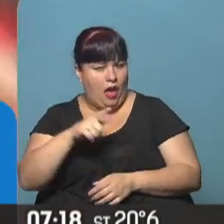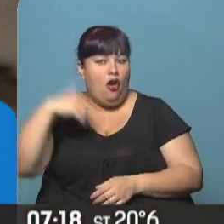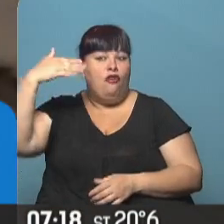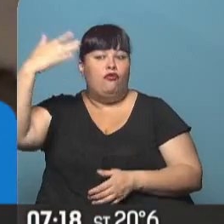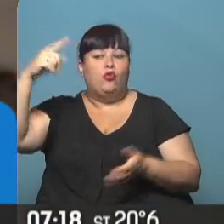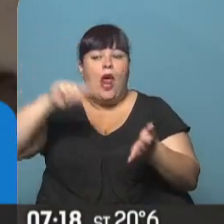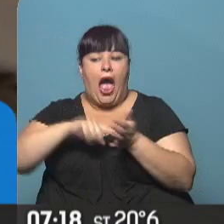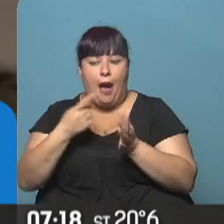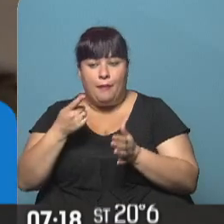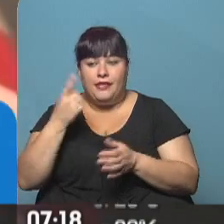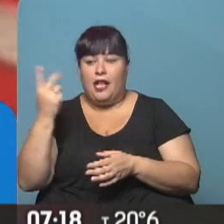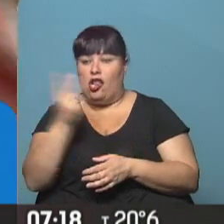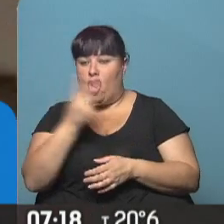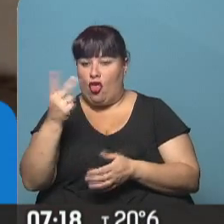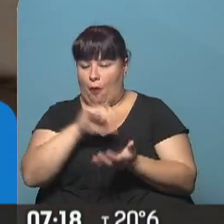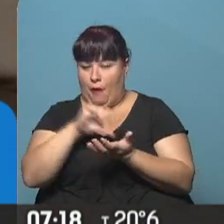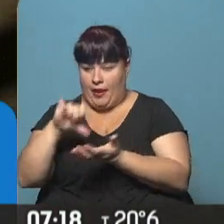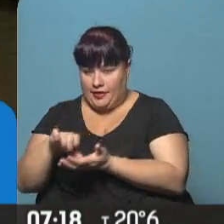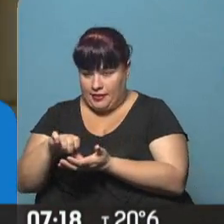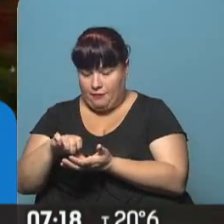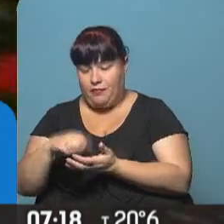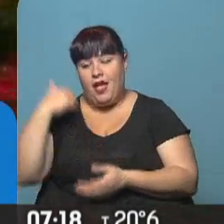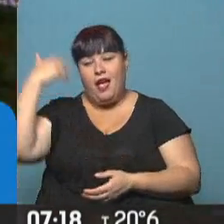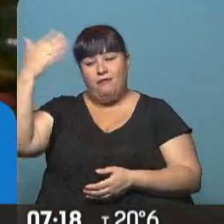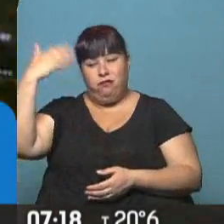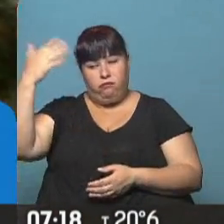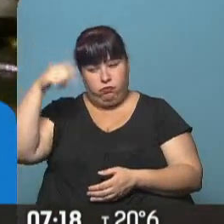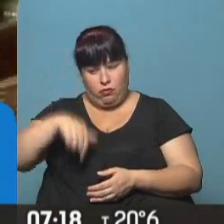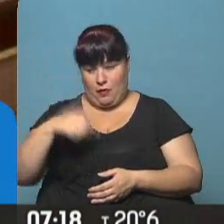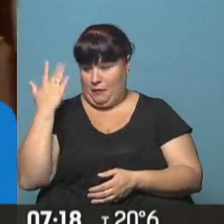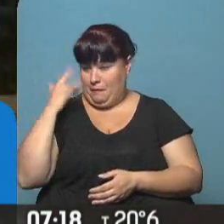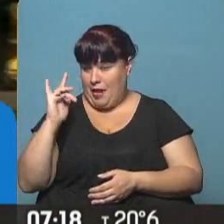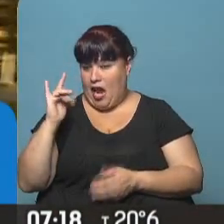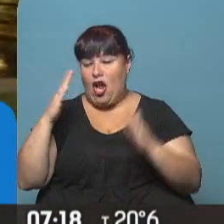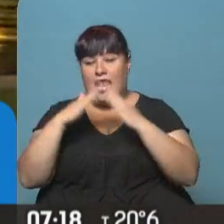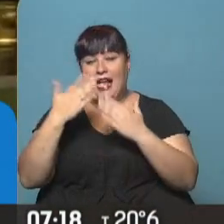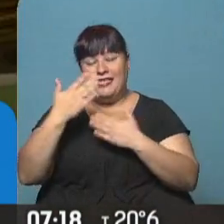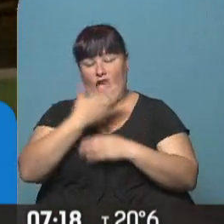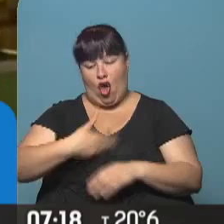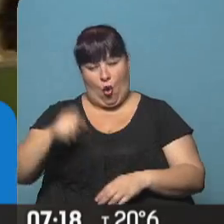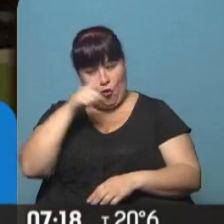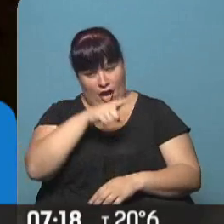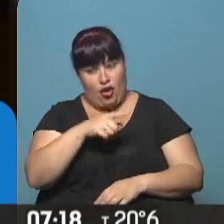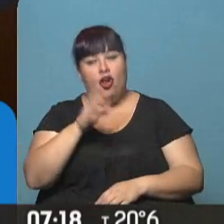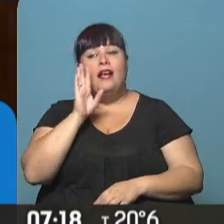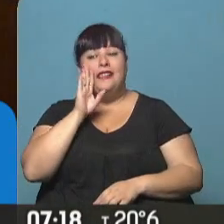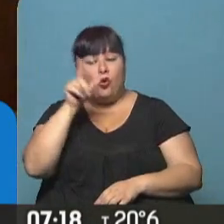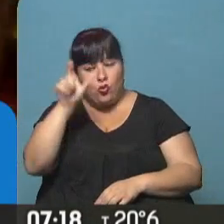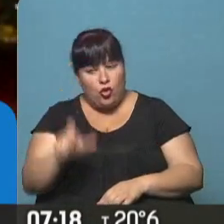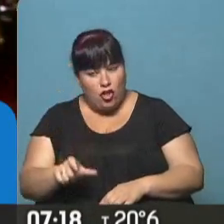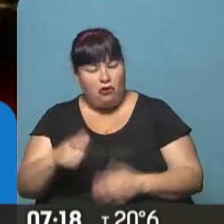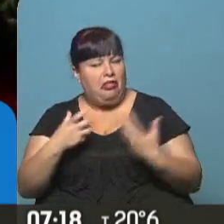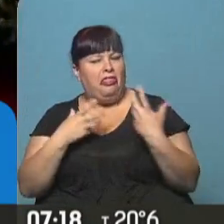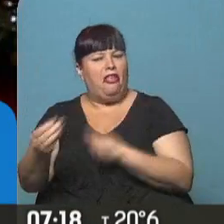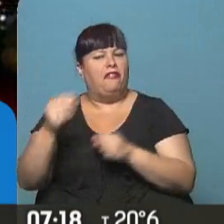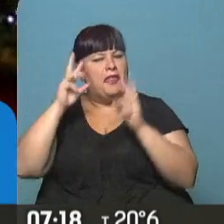futura capital de los dos estados. En un discurso brindado este miércoles en la Casa Blanca, el estadounidense